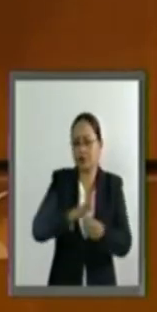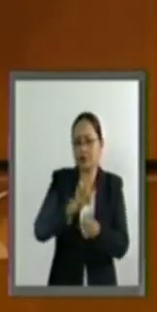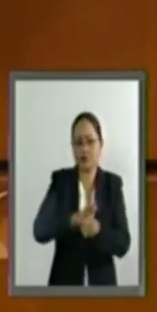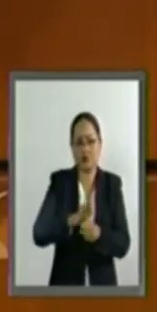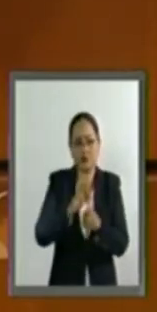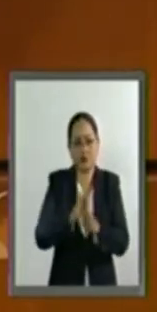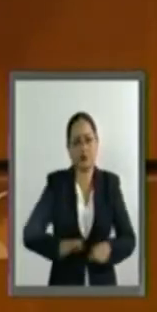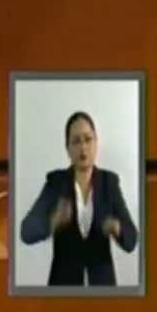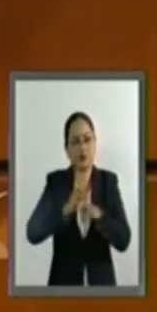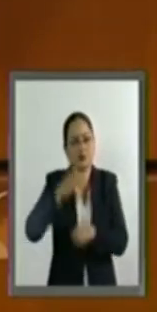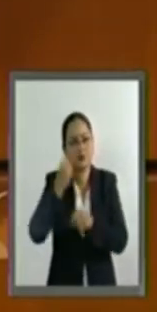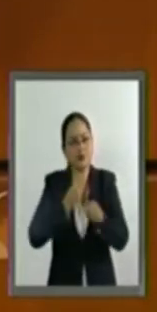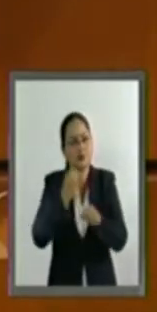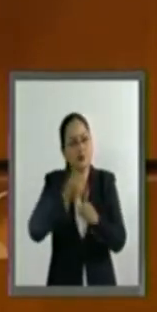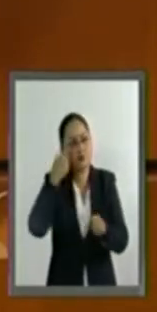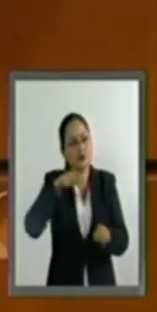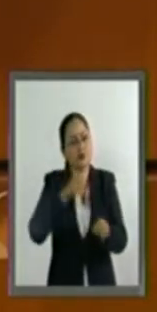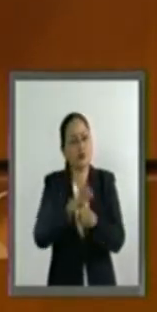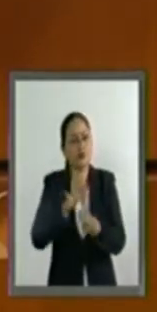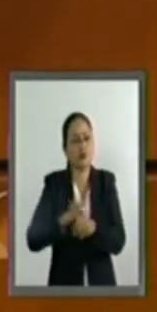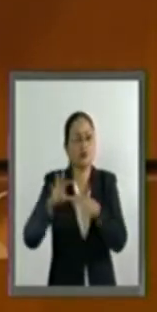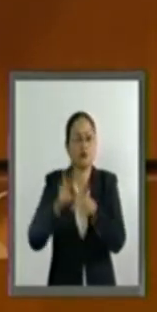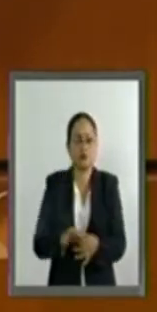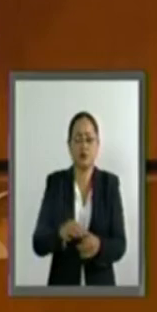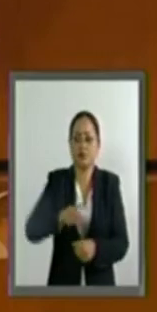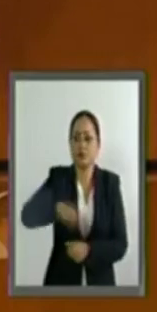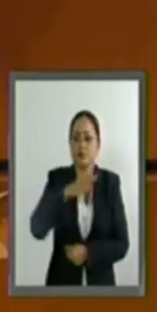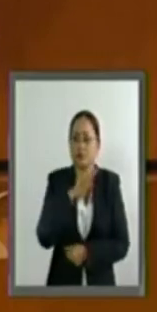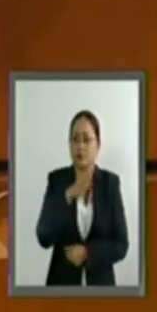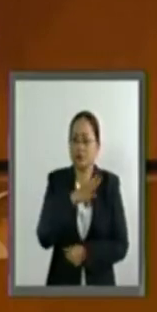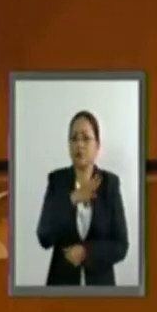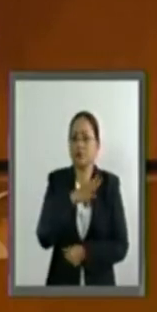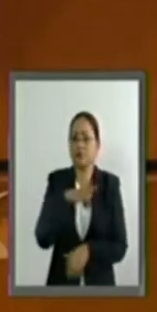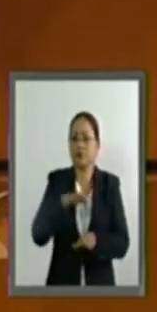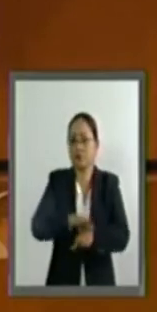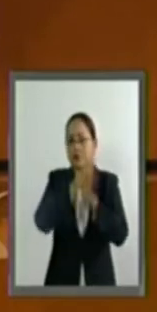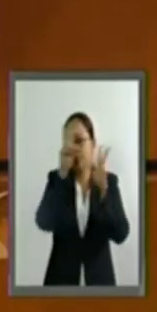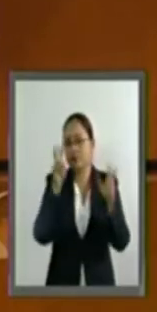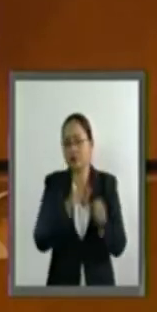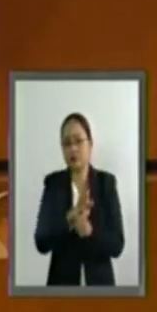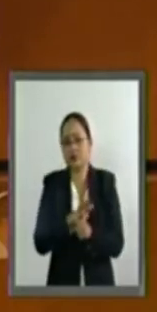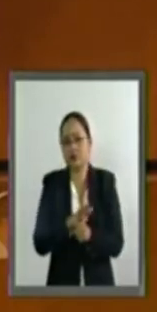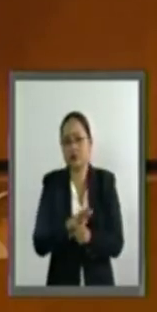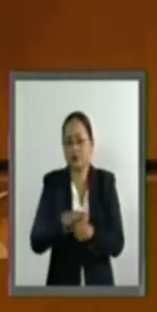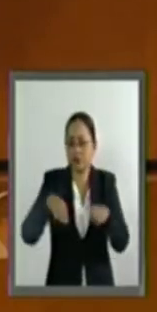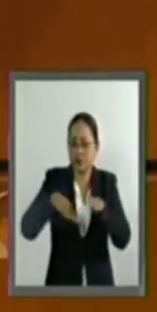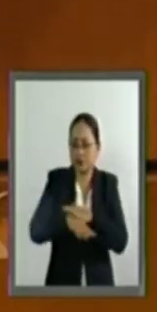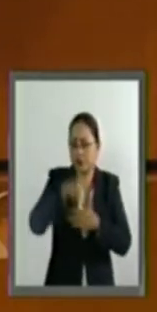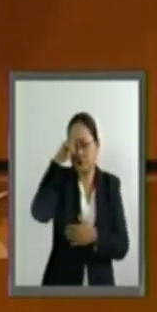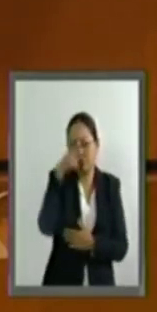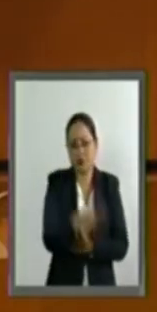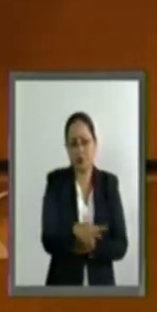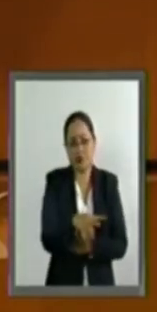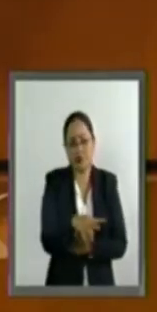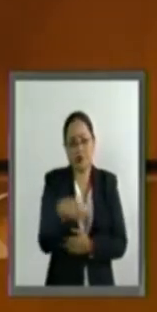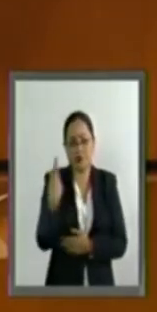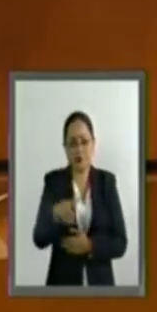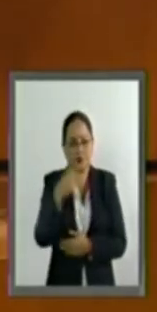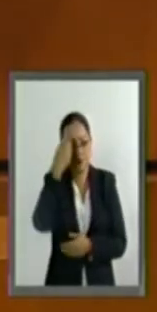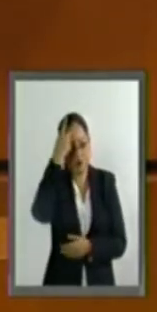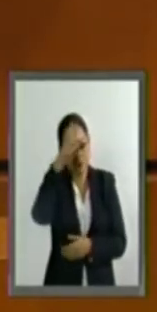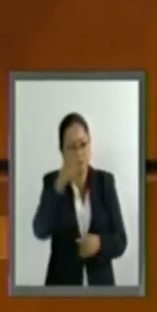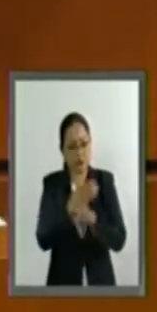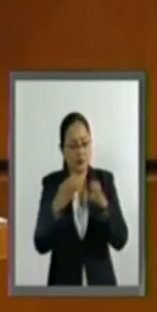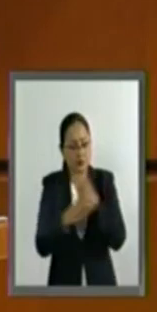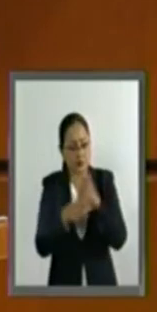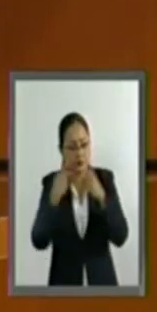posibles, entre las que indiscutiblemente se encuentran aquellas relacionadas con su ingreso al país, sus pertenencias